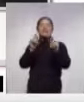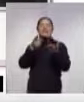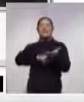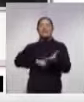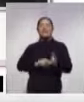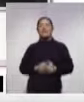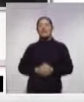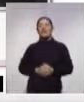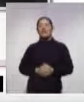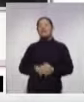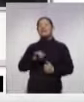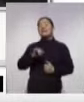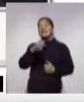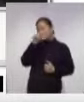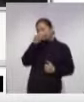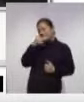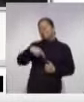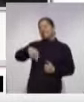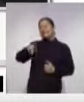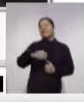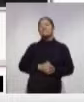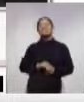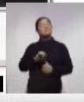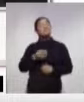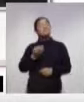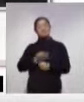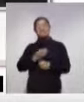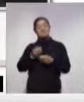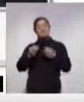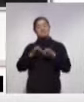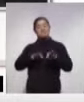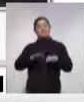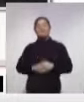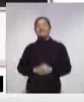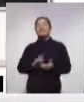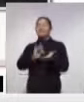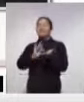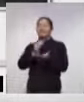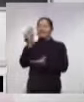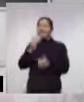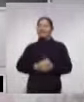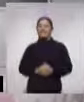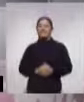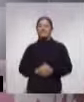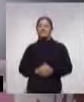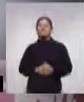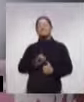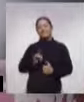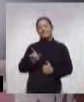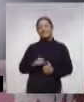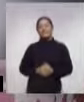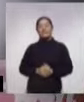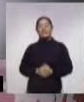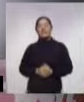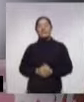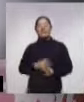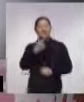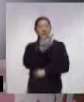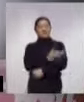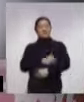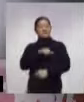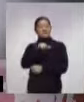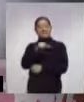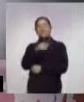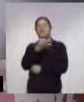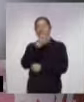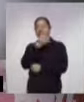un ratito, Mario, la verdad es que otra vez movidito estos días. Gracias, Yacir. A ti, Mario. Bien, son las 2 de la tarde con